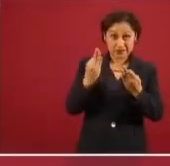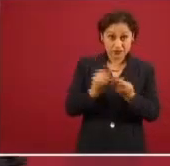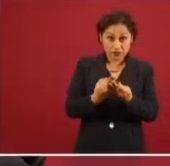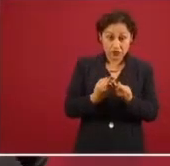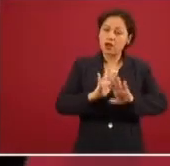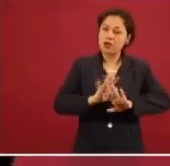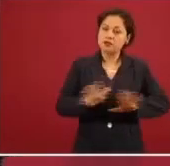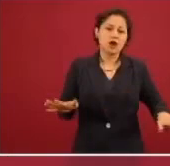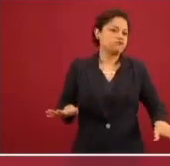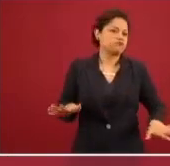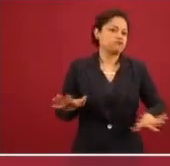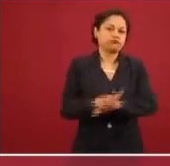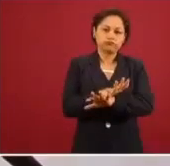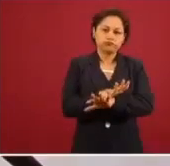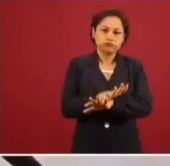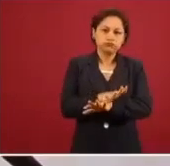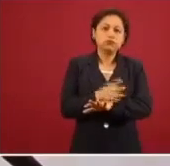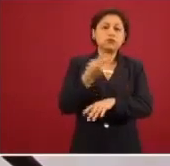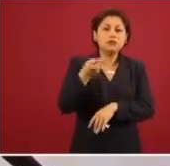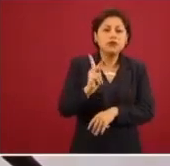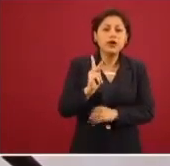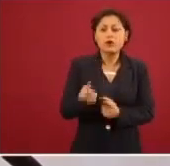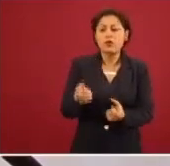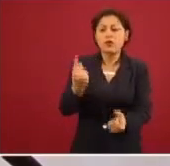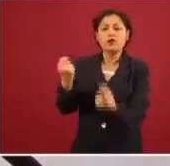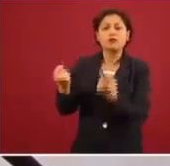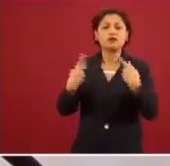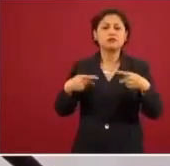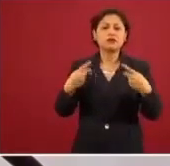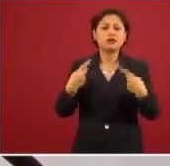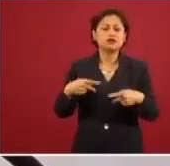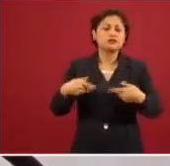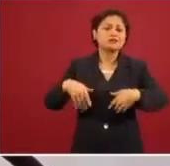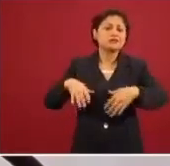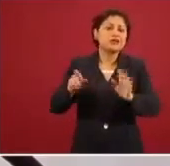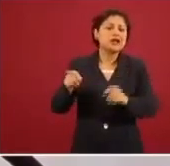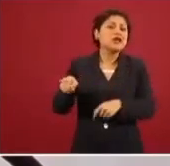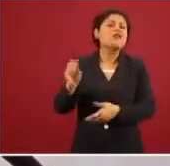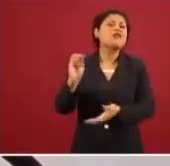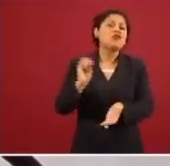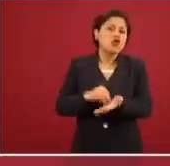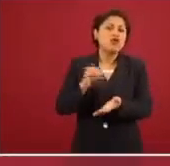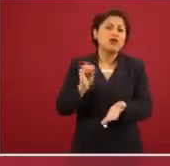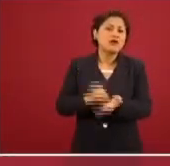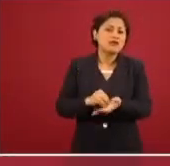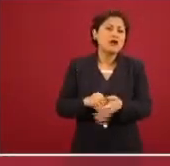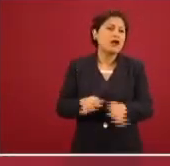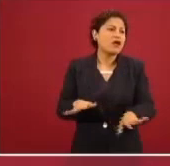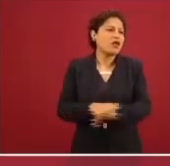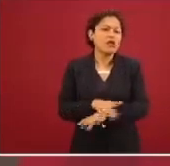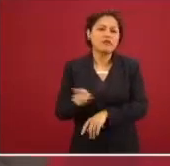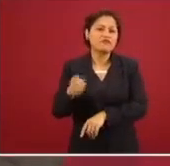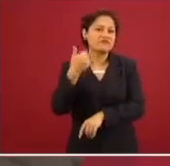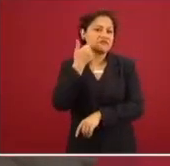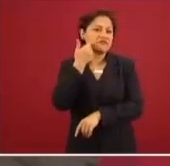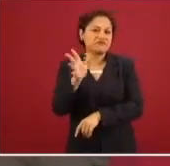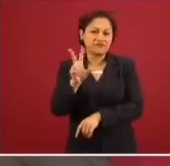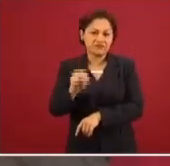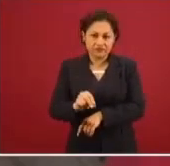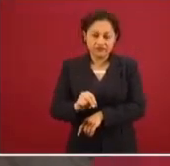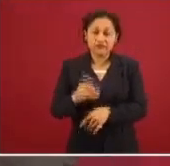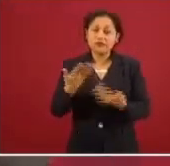que se opongan a esa política, pero nosotros llegamos aquí